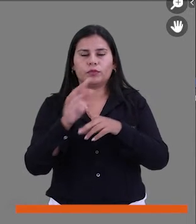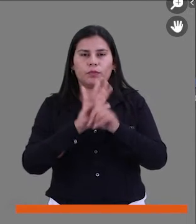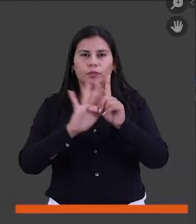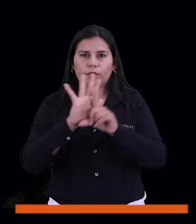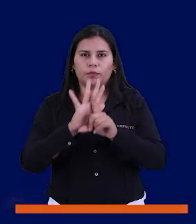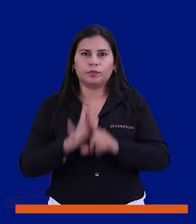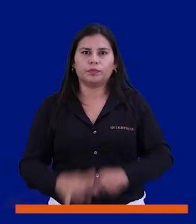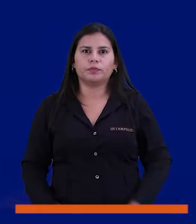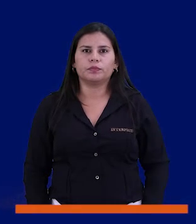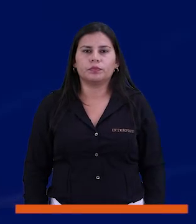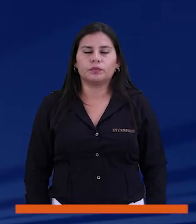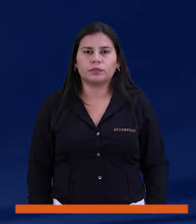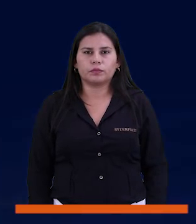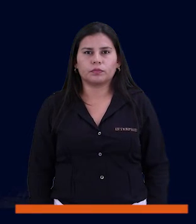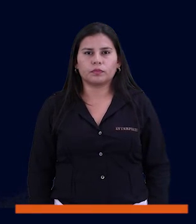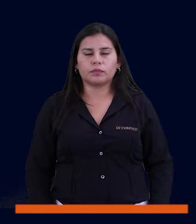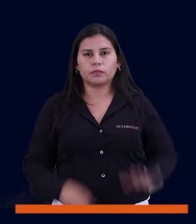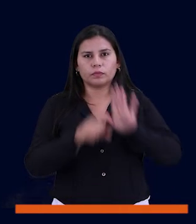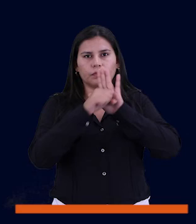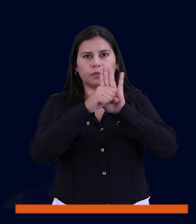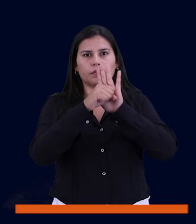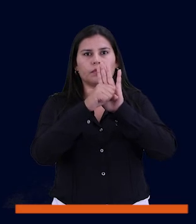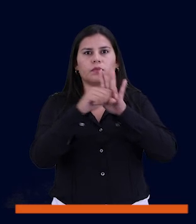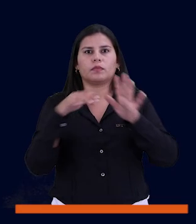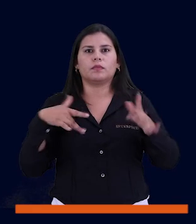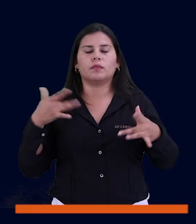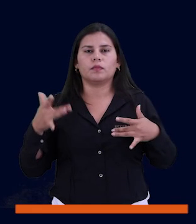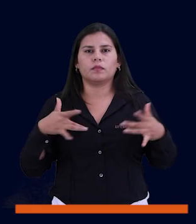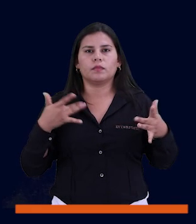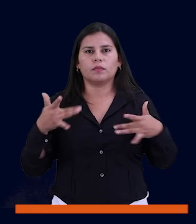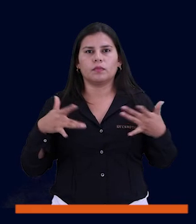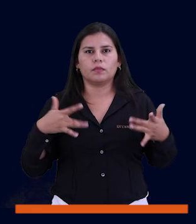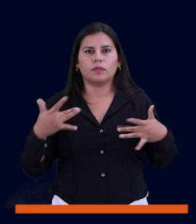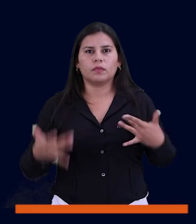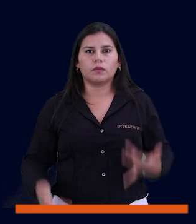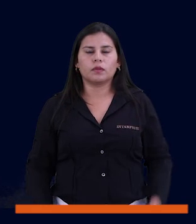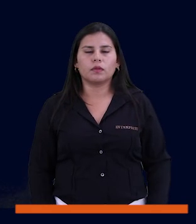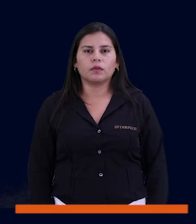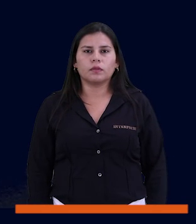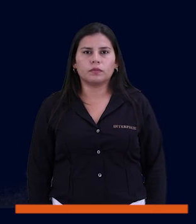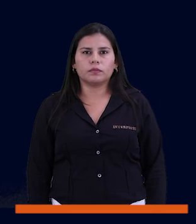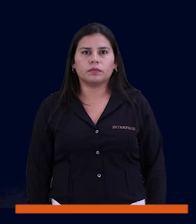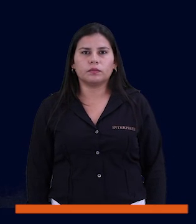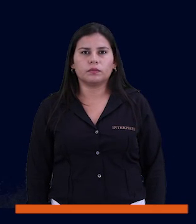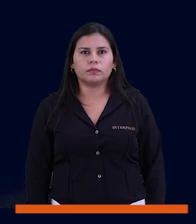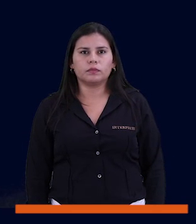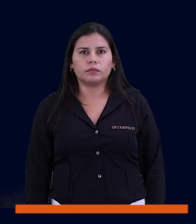siguiente video. Aparece el logo divertivo.